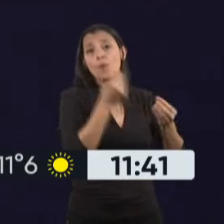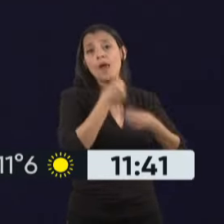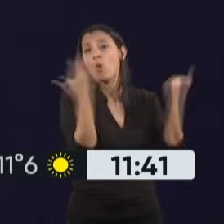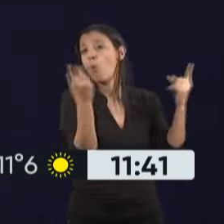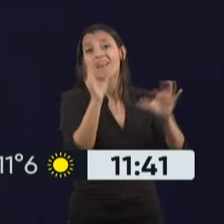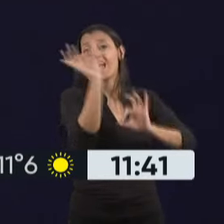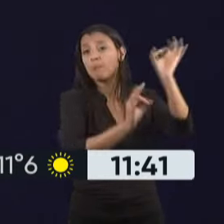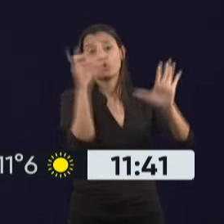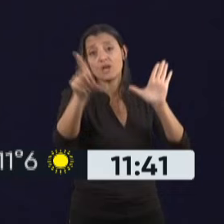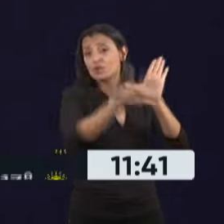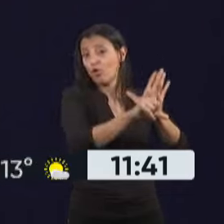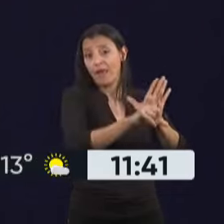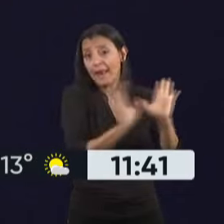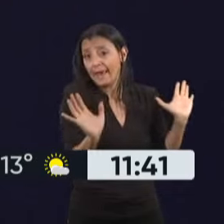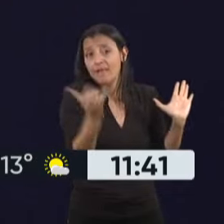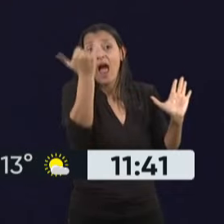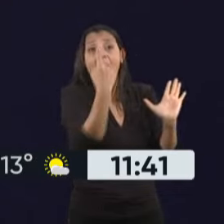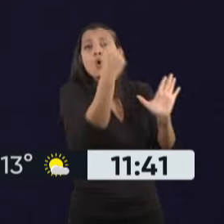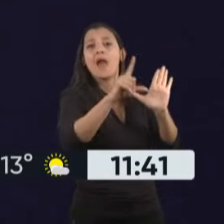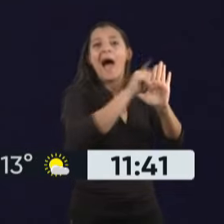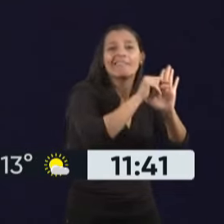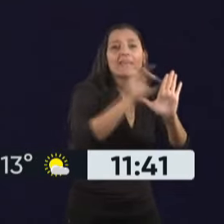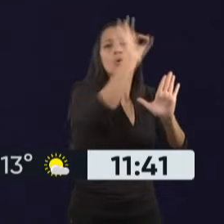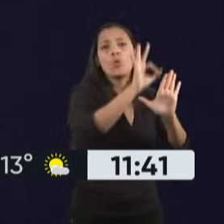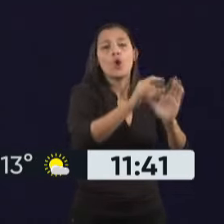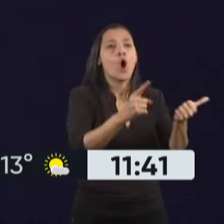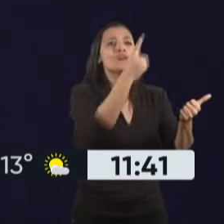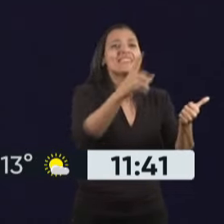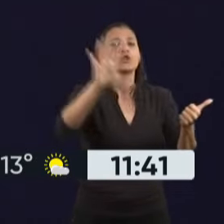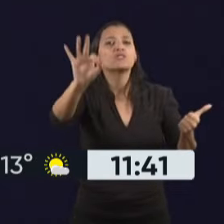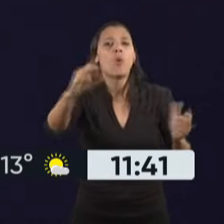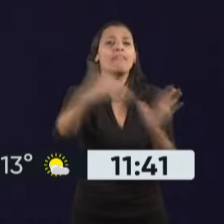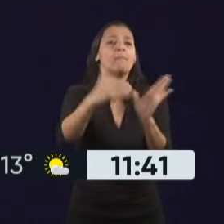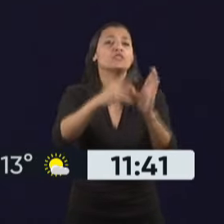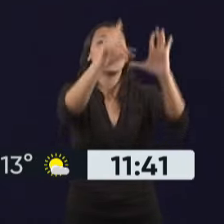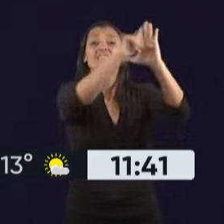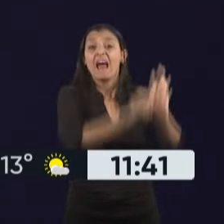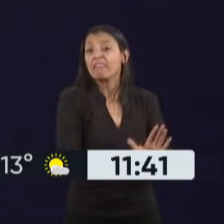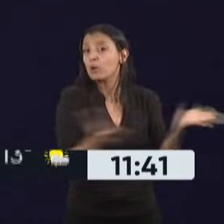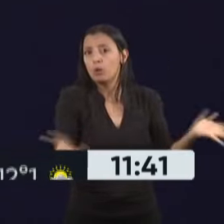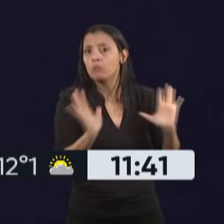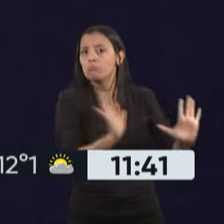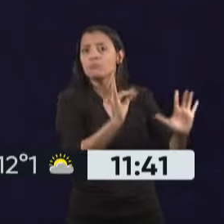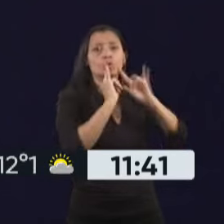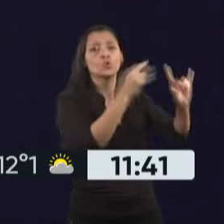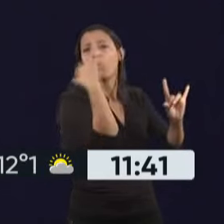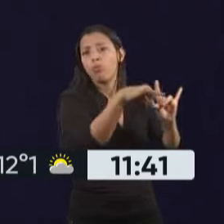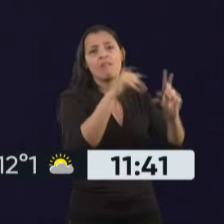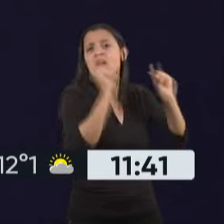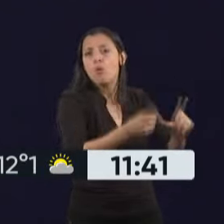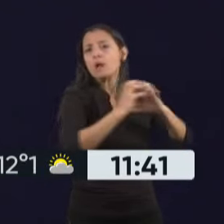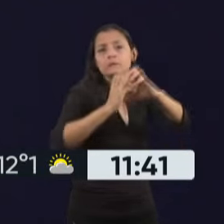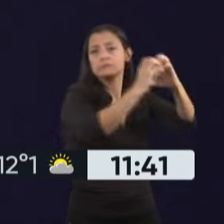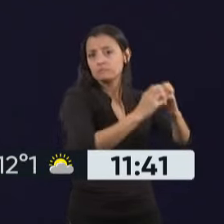toque tratar. Si tienen un artículo, si tienen 150 millones de artículos, me parece que es una discusión, en todo caso, de segundo